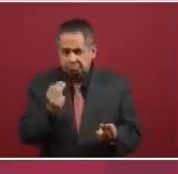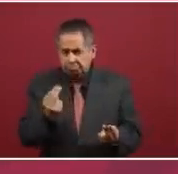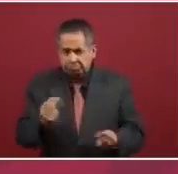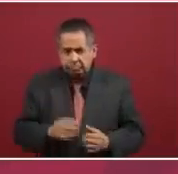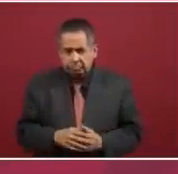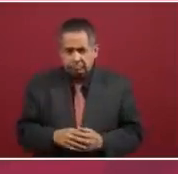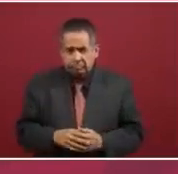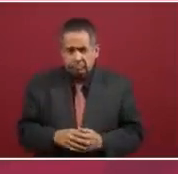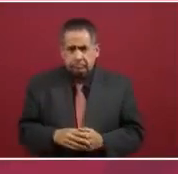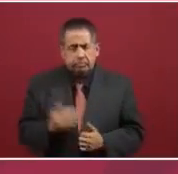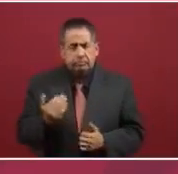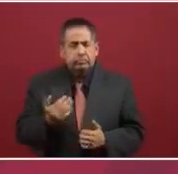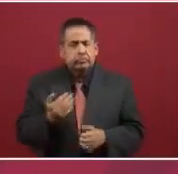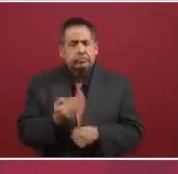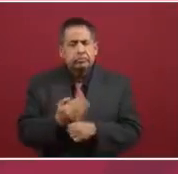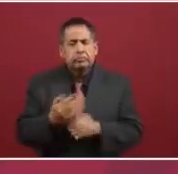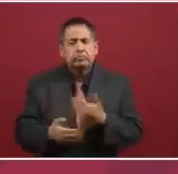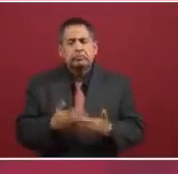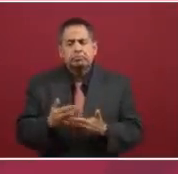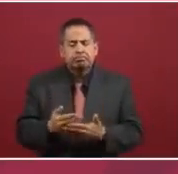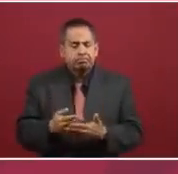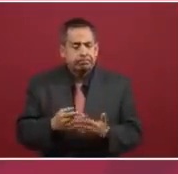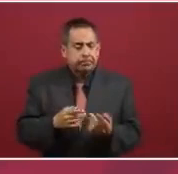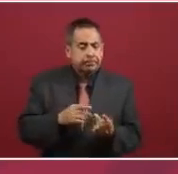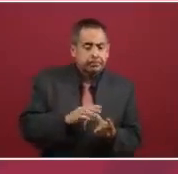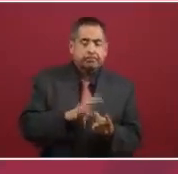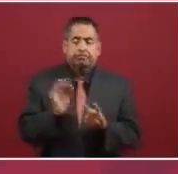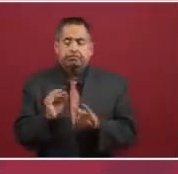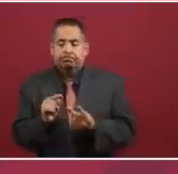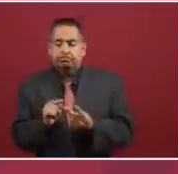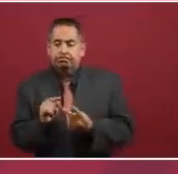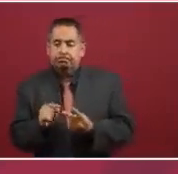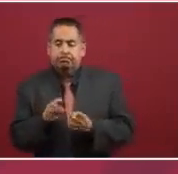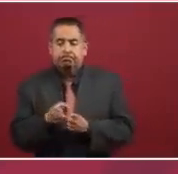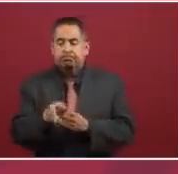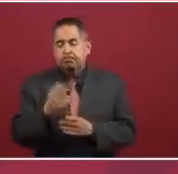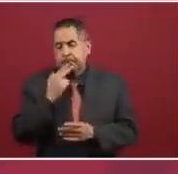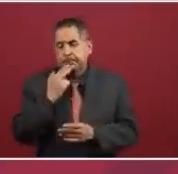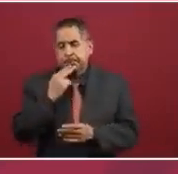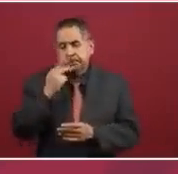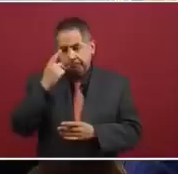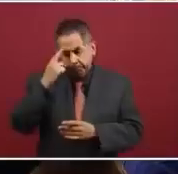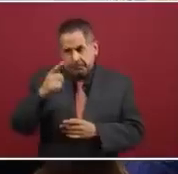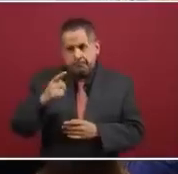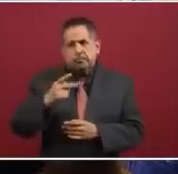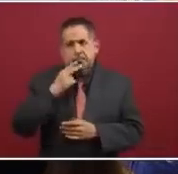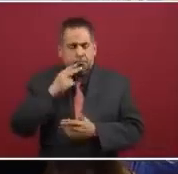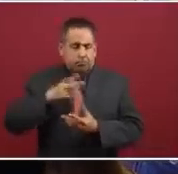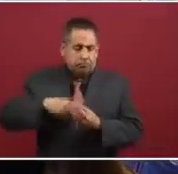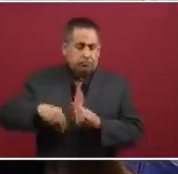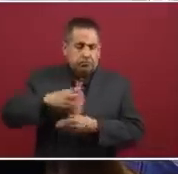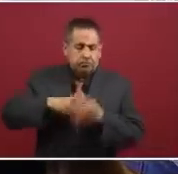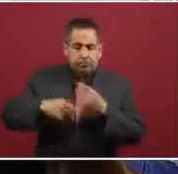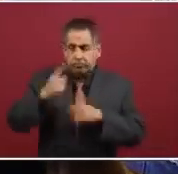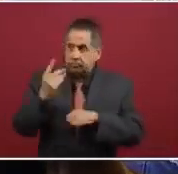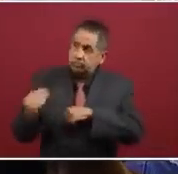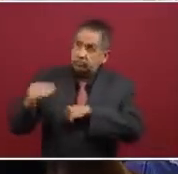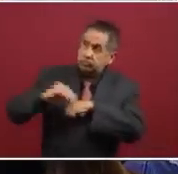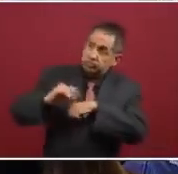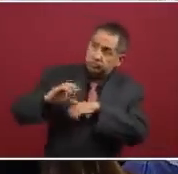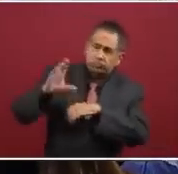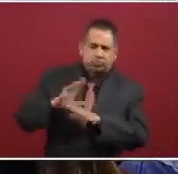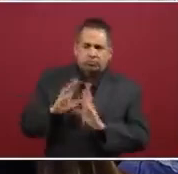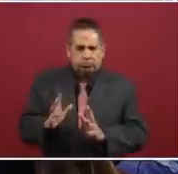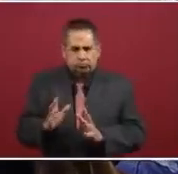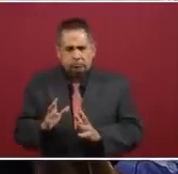¿Y usted? Esto es un recurso que puede utilizarse para reestructurar